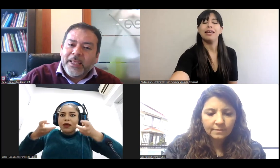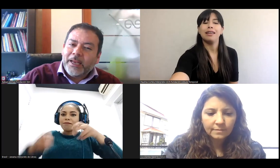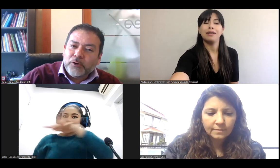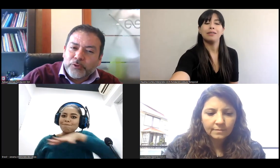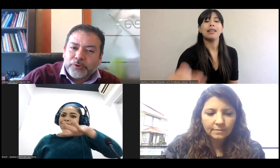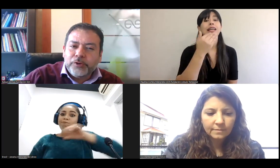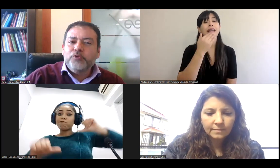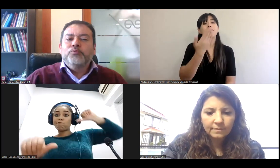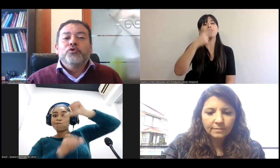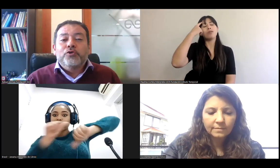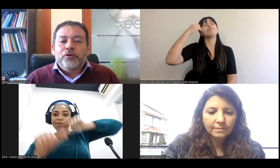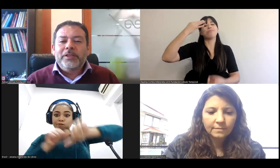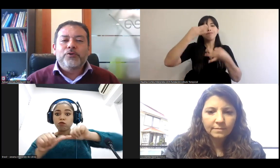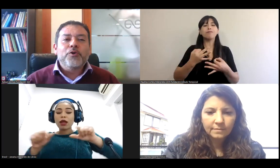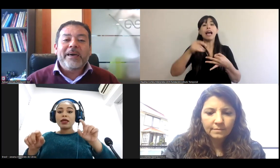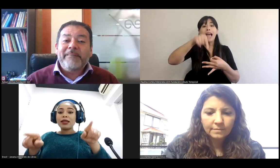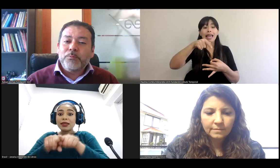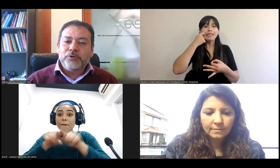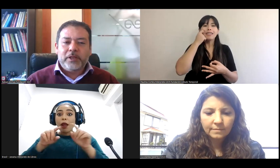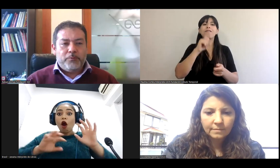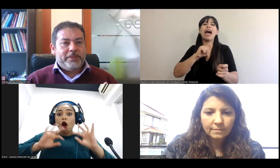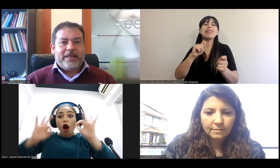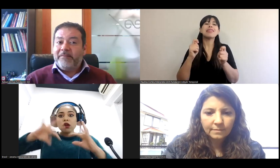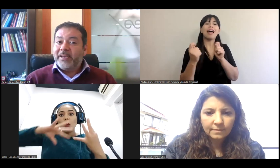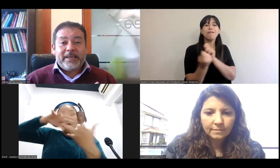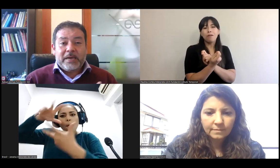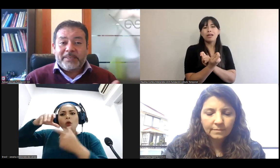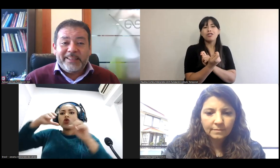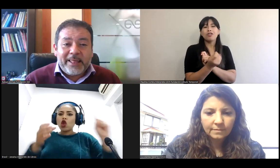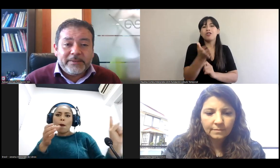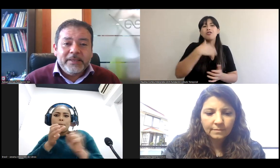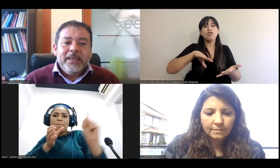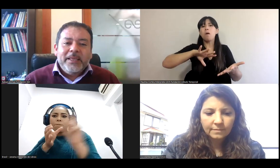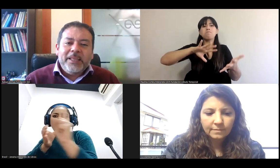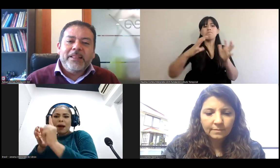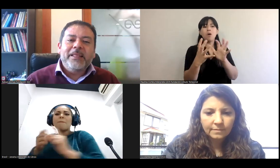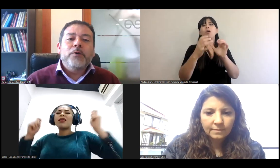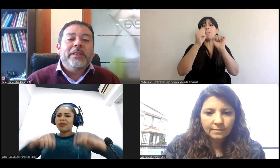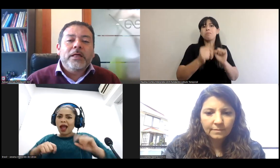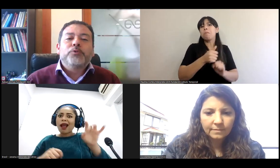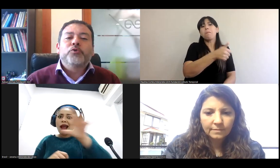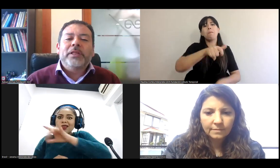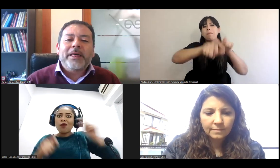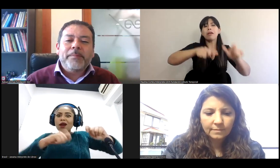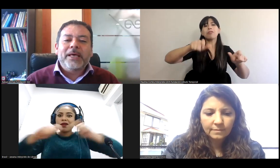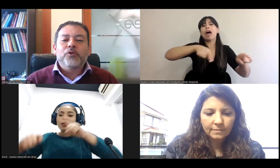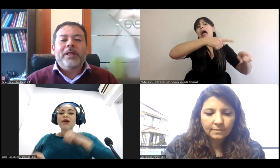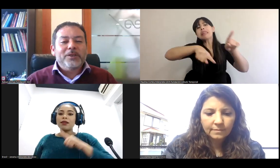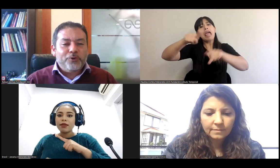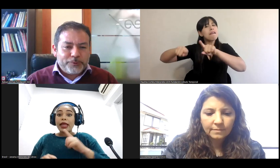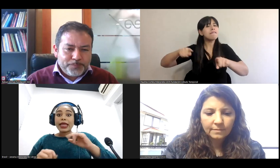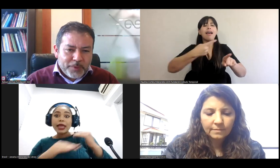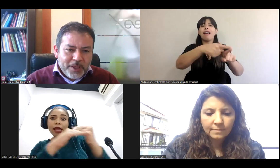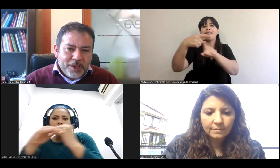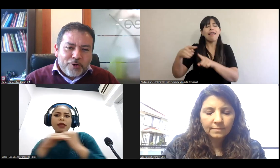transformación en la construcción de un mundo donde todos cabemos desde nuestras diversas capacidades y desde la igualdad de oportunidades para todas